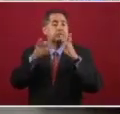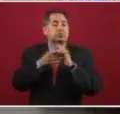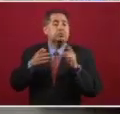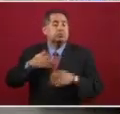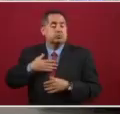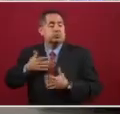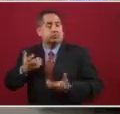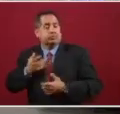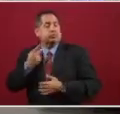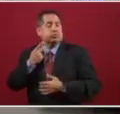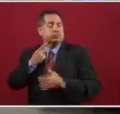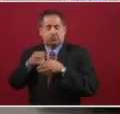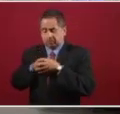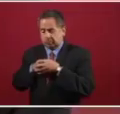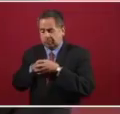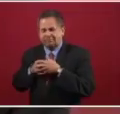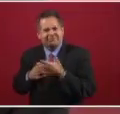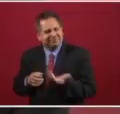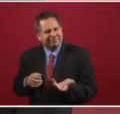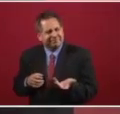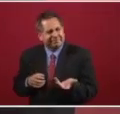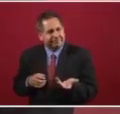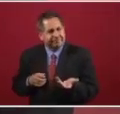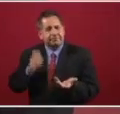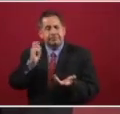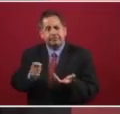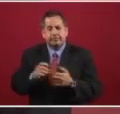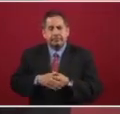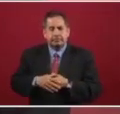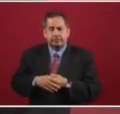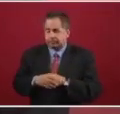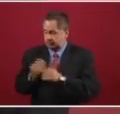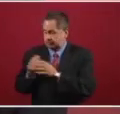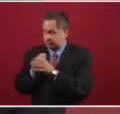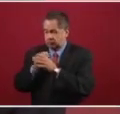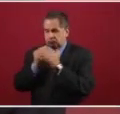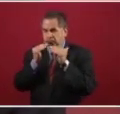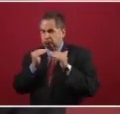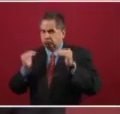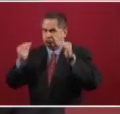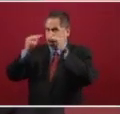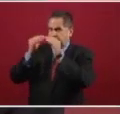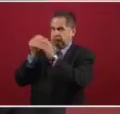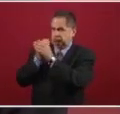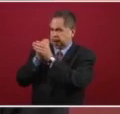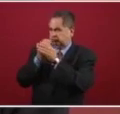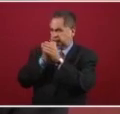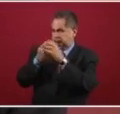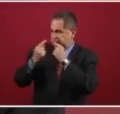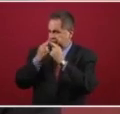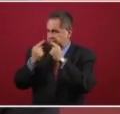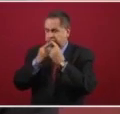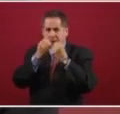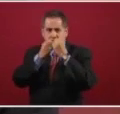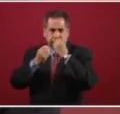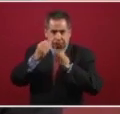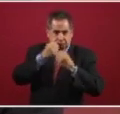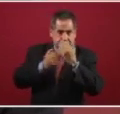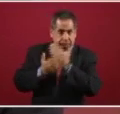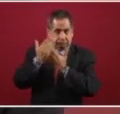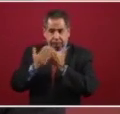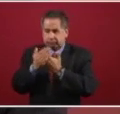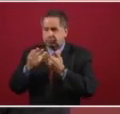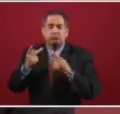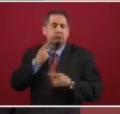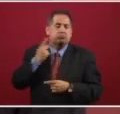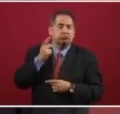Acuerdos cupulares. desayunos entre